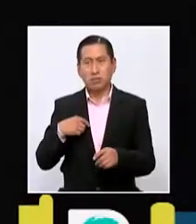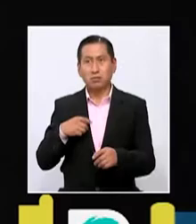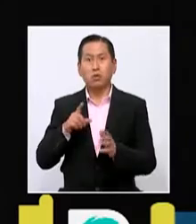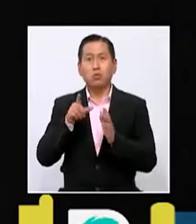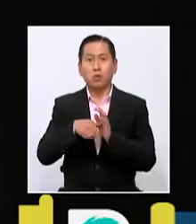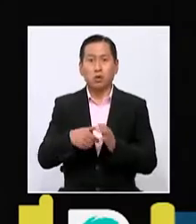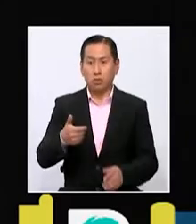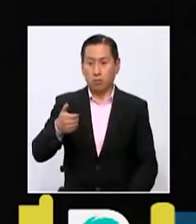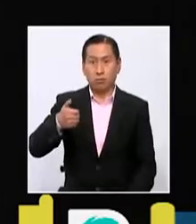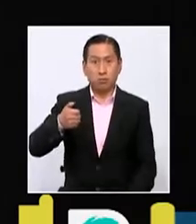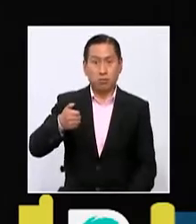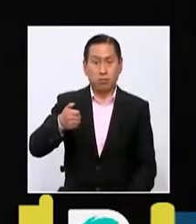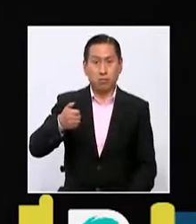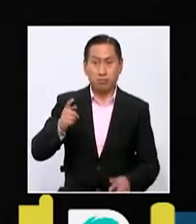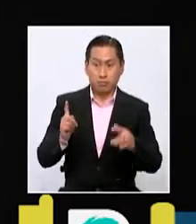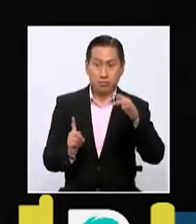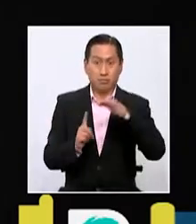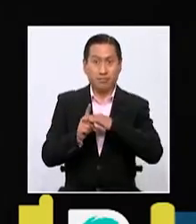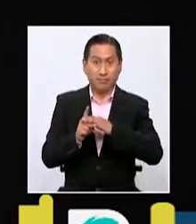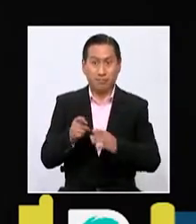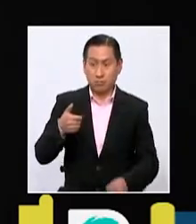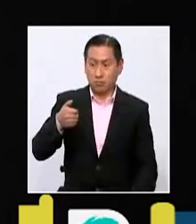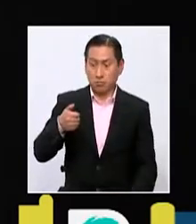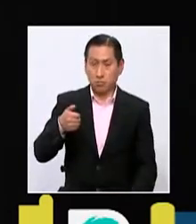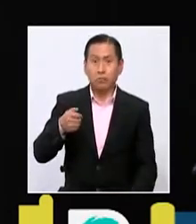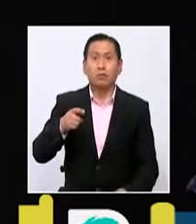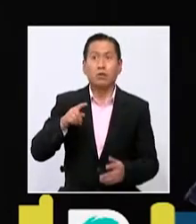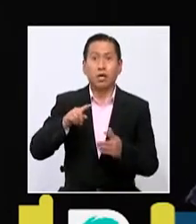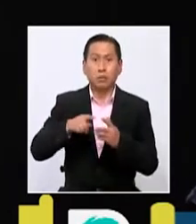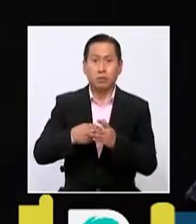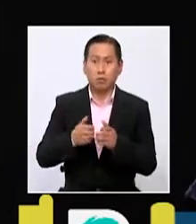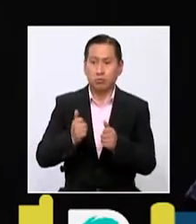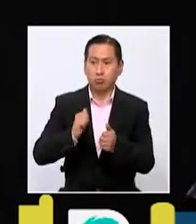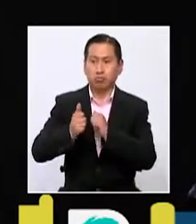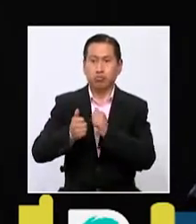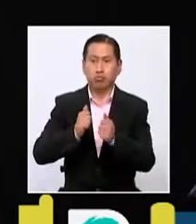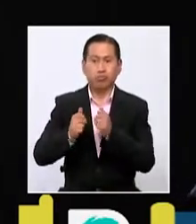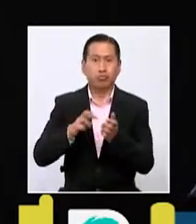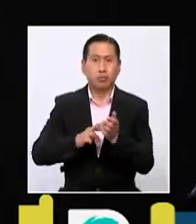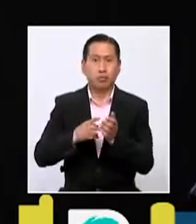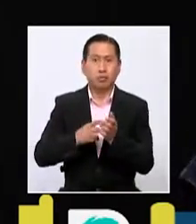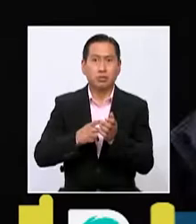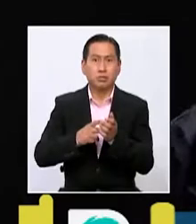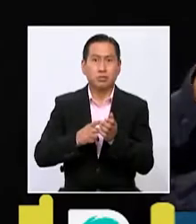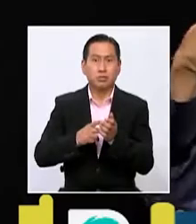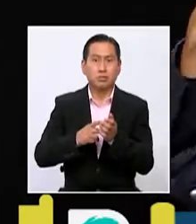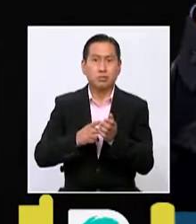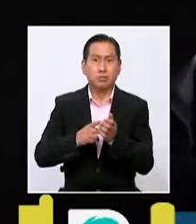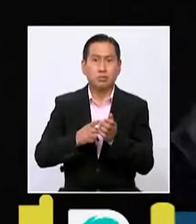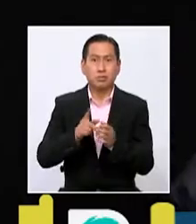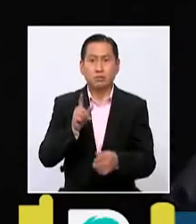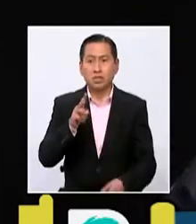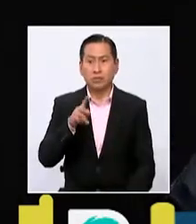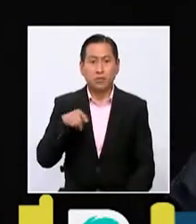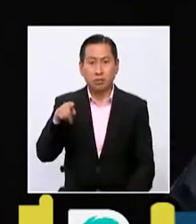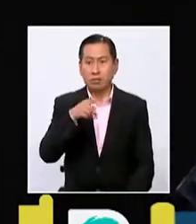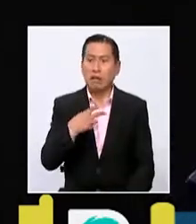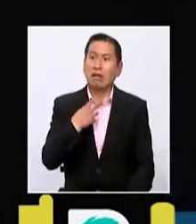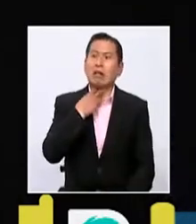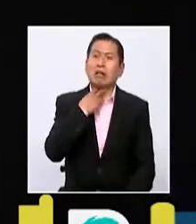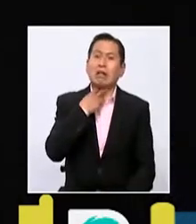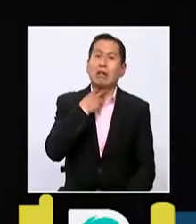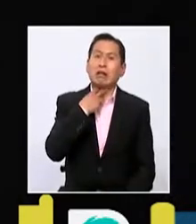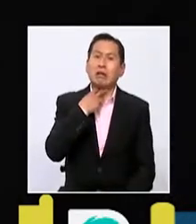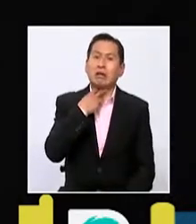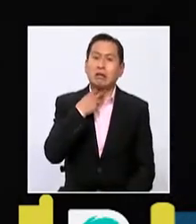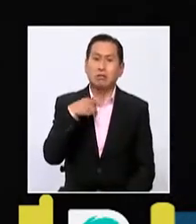el control remoto, comenzó la competencia. Es decir, los canales tuvieron que avisparse uh-huh. a